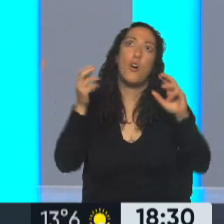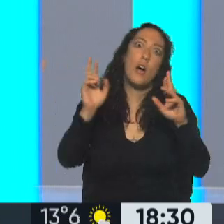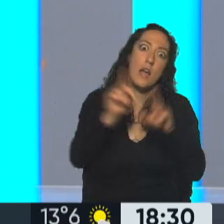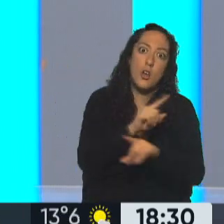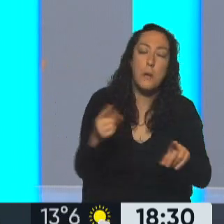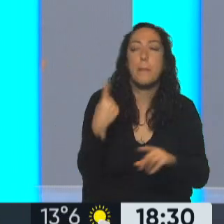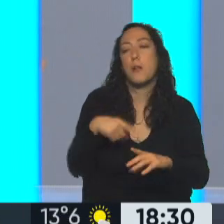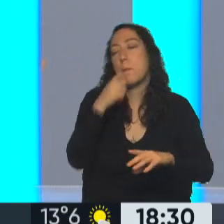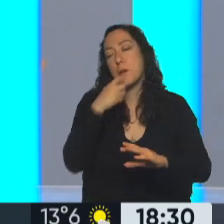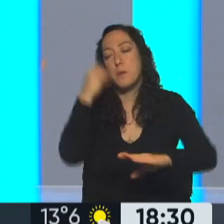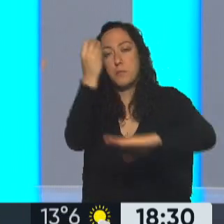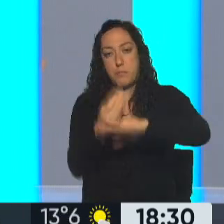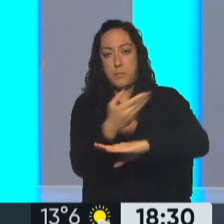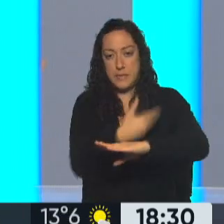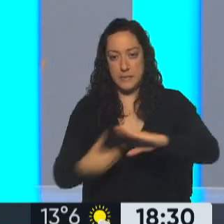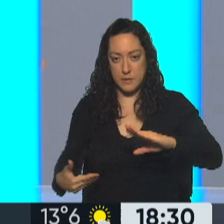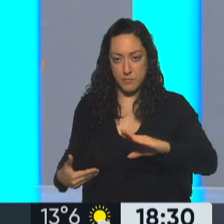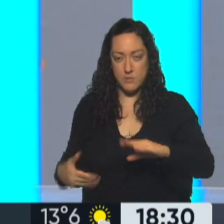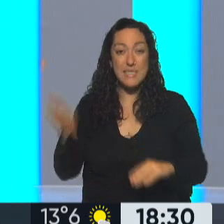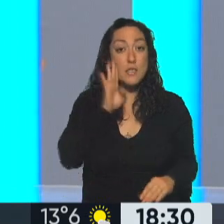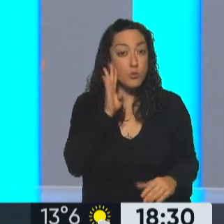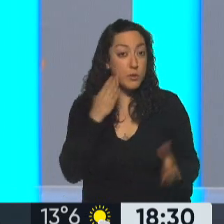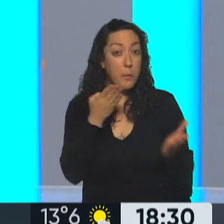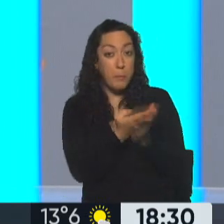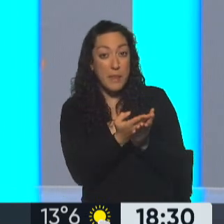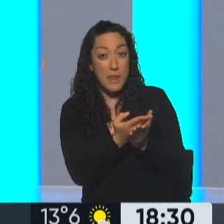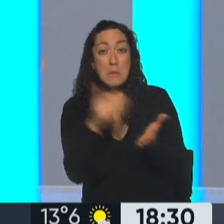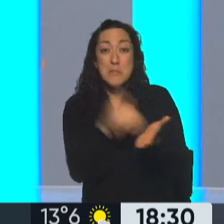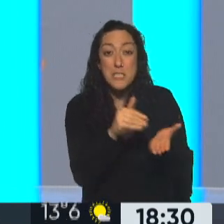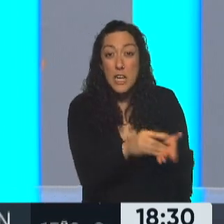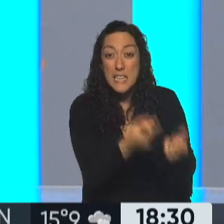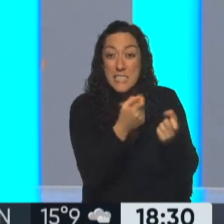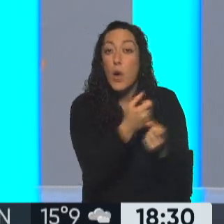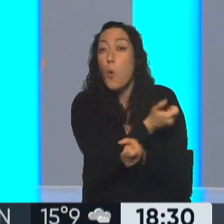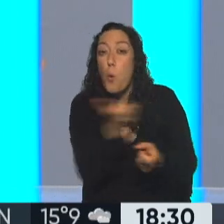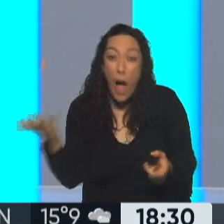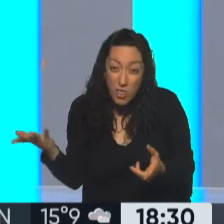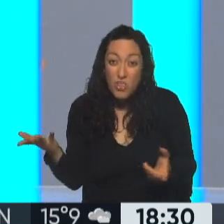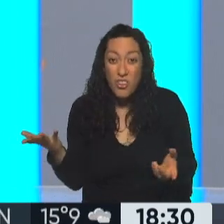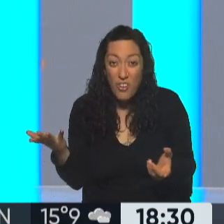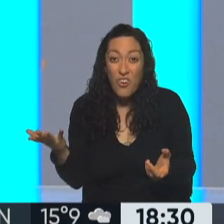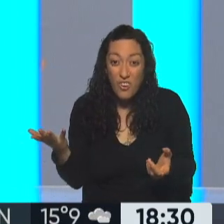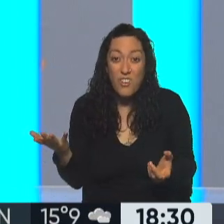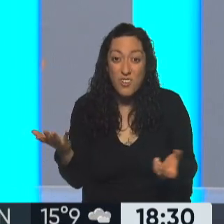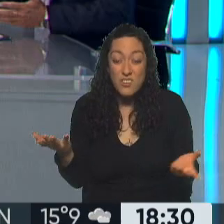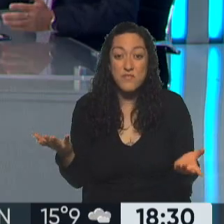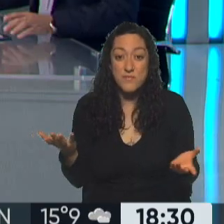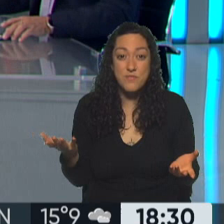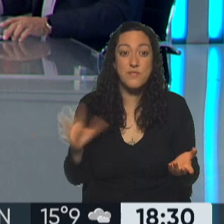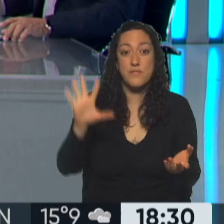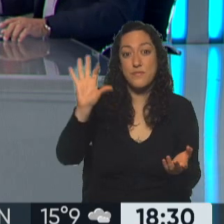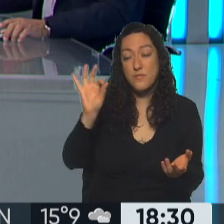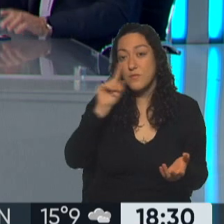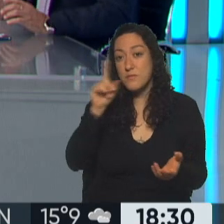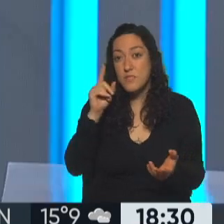ocurra. ¿No es cierto? ¿Qué haría? ¿Le hubiera pedido a Estados Unidos que le mande cuántos millones de dólares para atender? El que cobra 50.000 pesos cree que va a